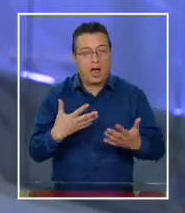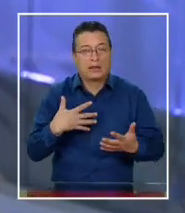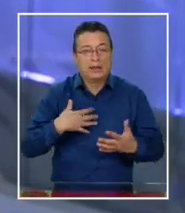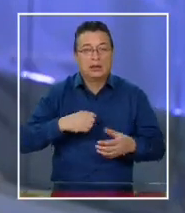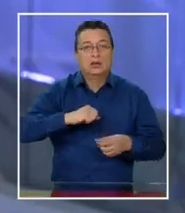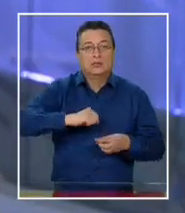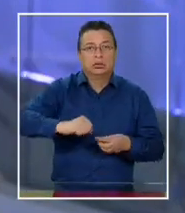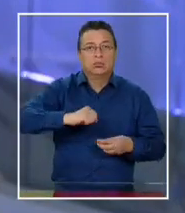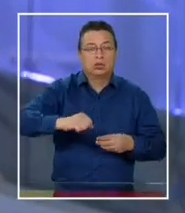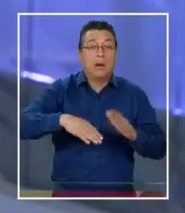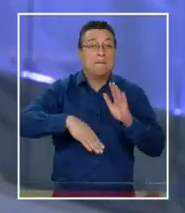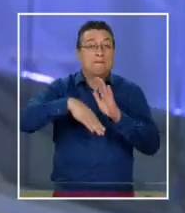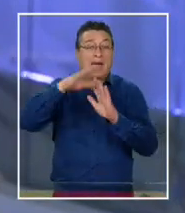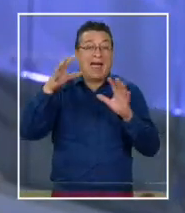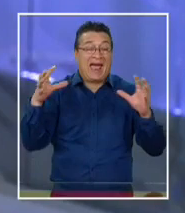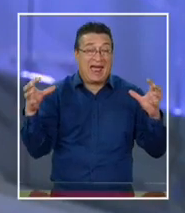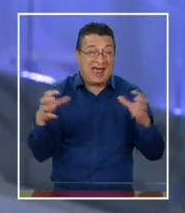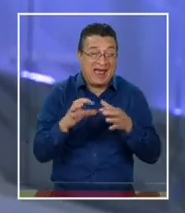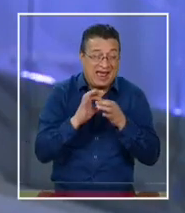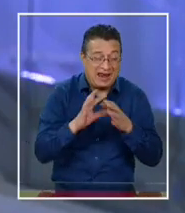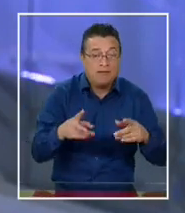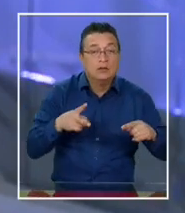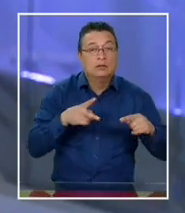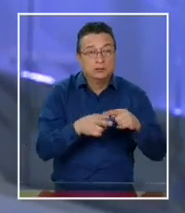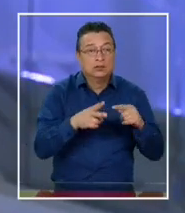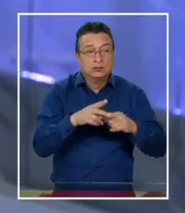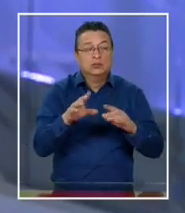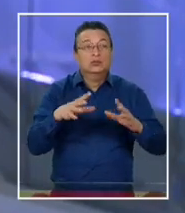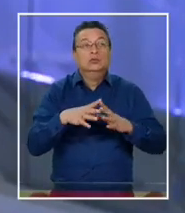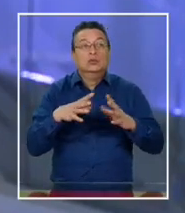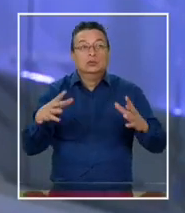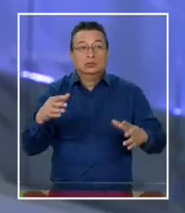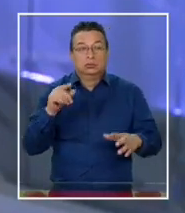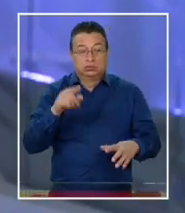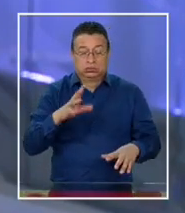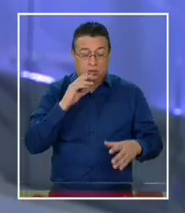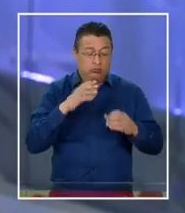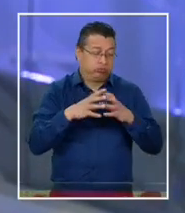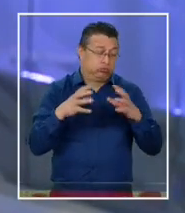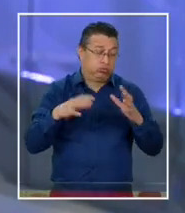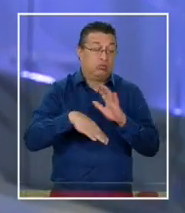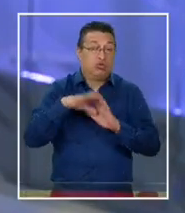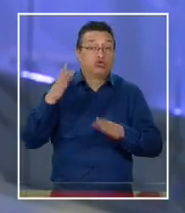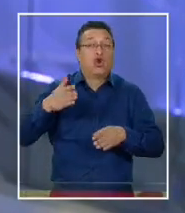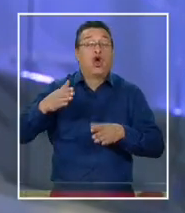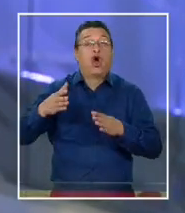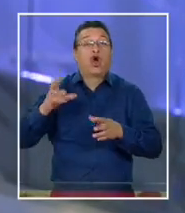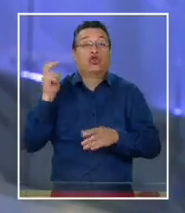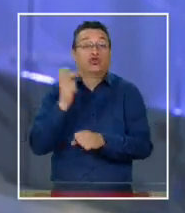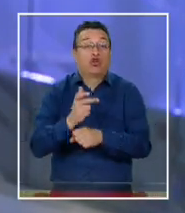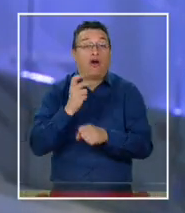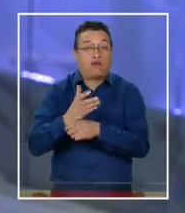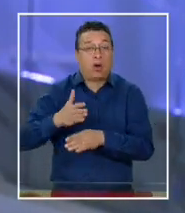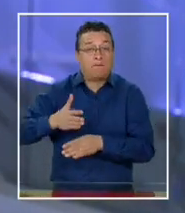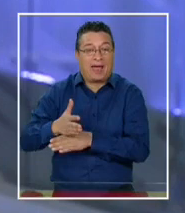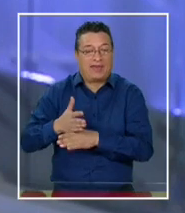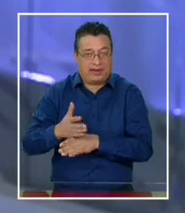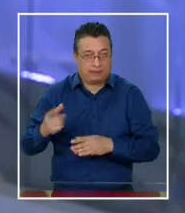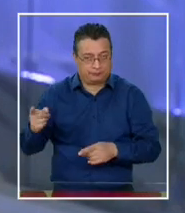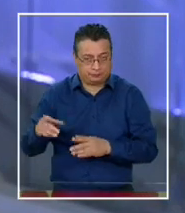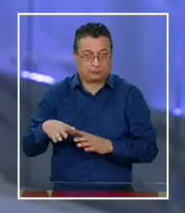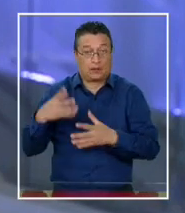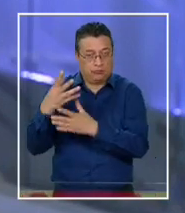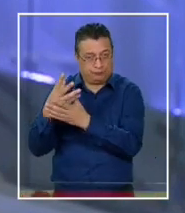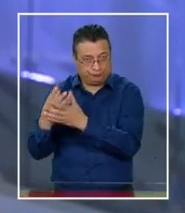contener los delitos más graves y la y lo que estaba totalmente desbocado que era el tema de robo de madera en el norte Por